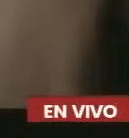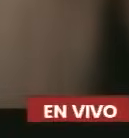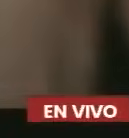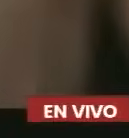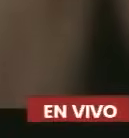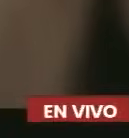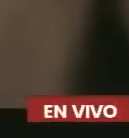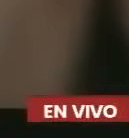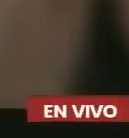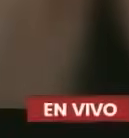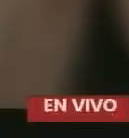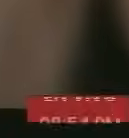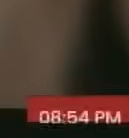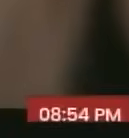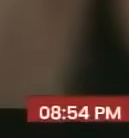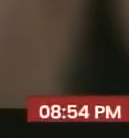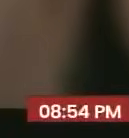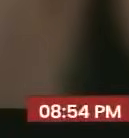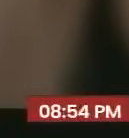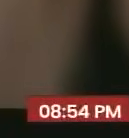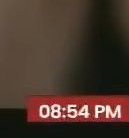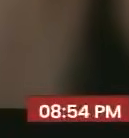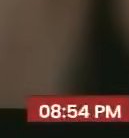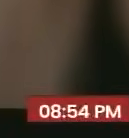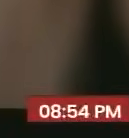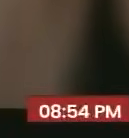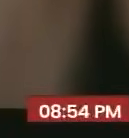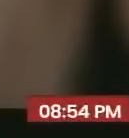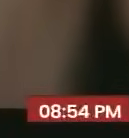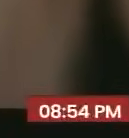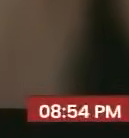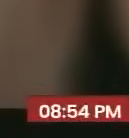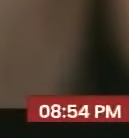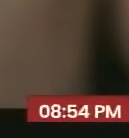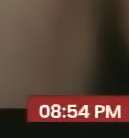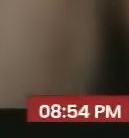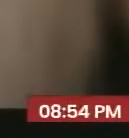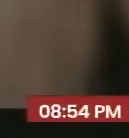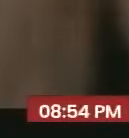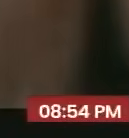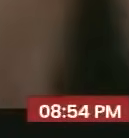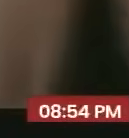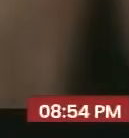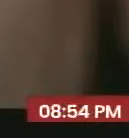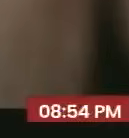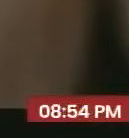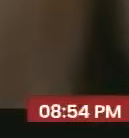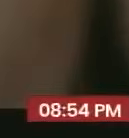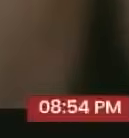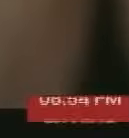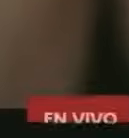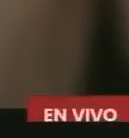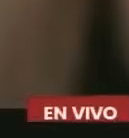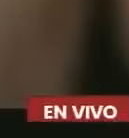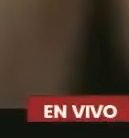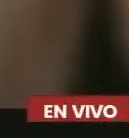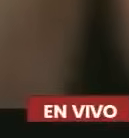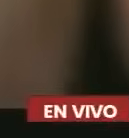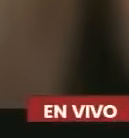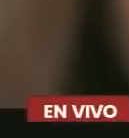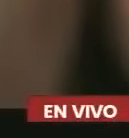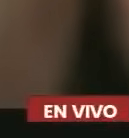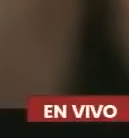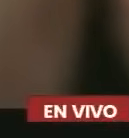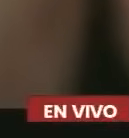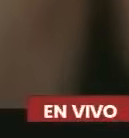ingleses en entrar al territorio venezolano. Simón Bolívar se quejó sobre esto, pero aún así ellos continuaron